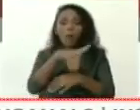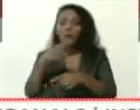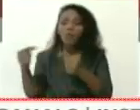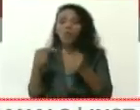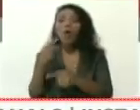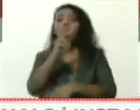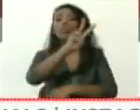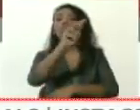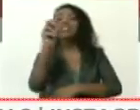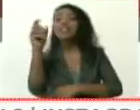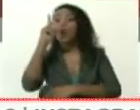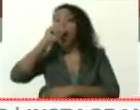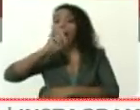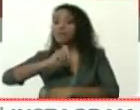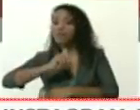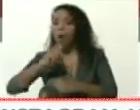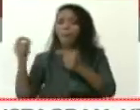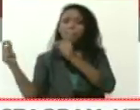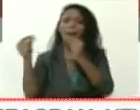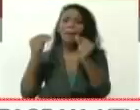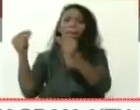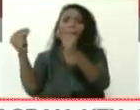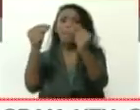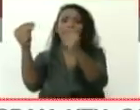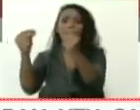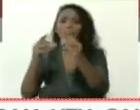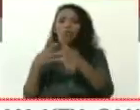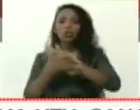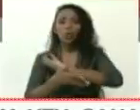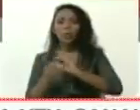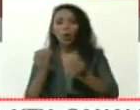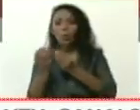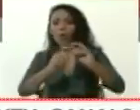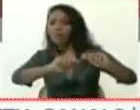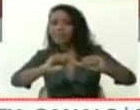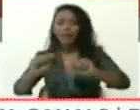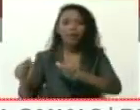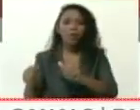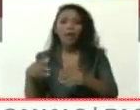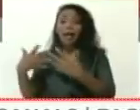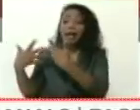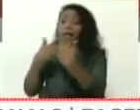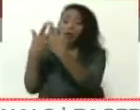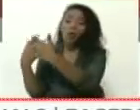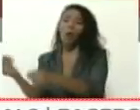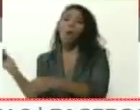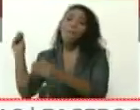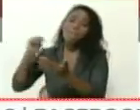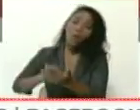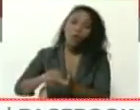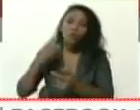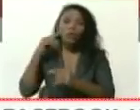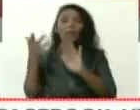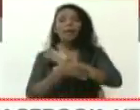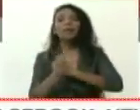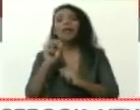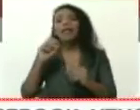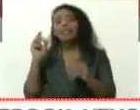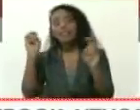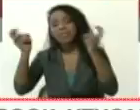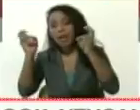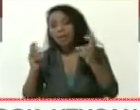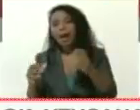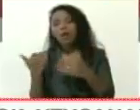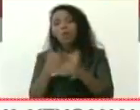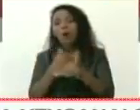años. Y que Estados Unidos, con su doctrina Monroe, con su destino manifiesto, con sus